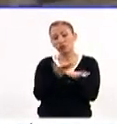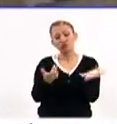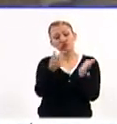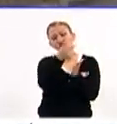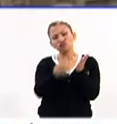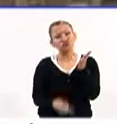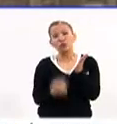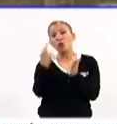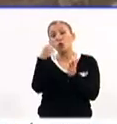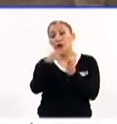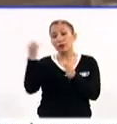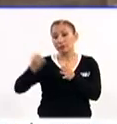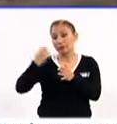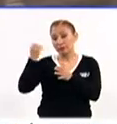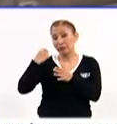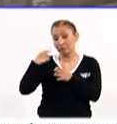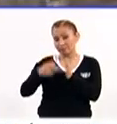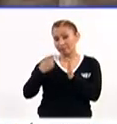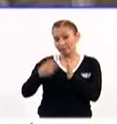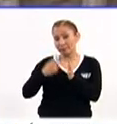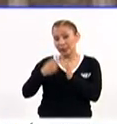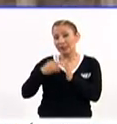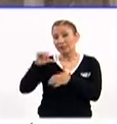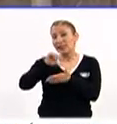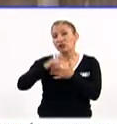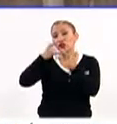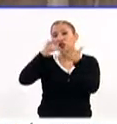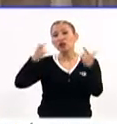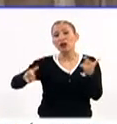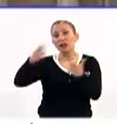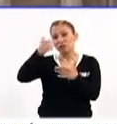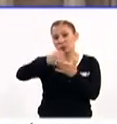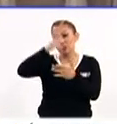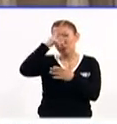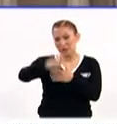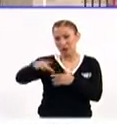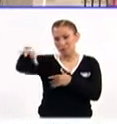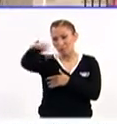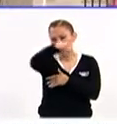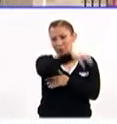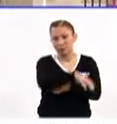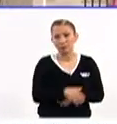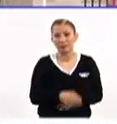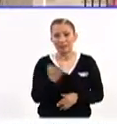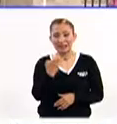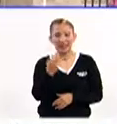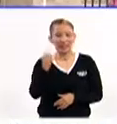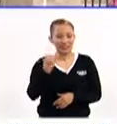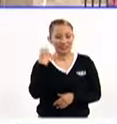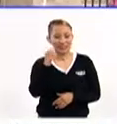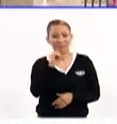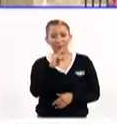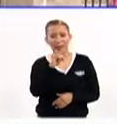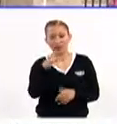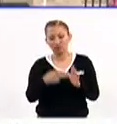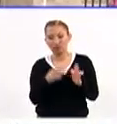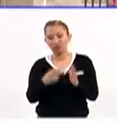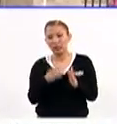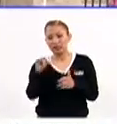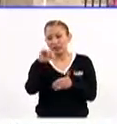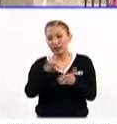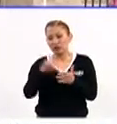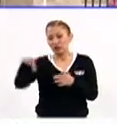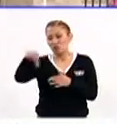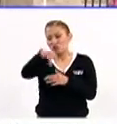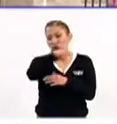entre ellos el Seminario Permanente de los Centros Históricos de la Ciudad de México. Y el seminario permanente de centros